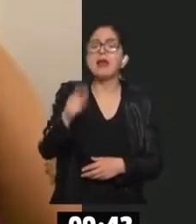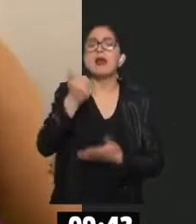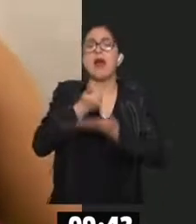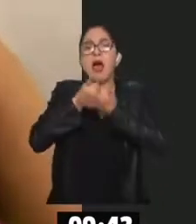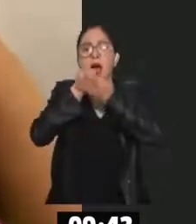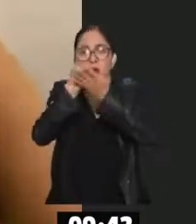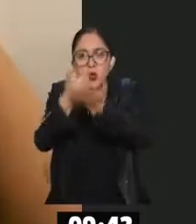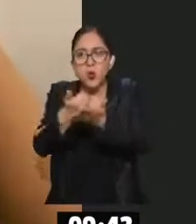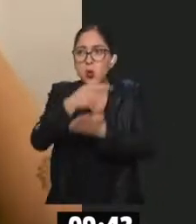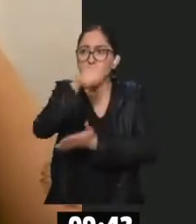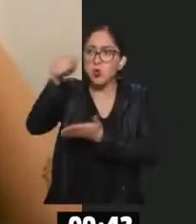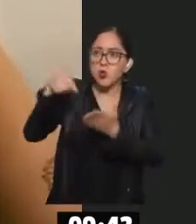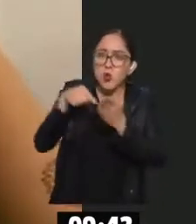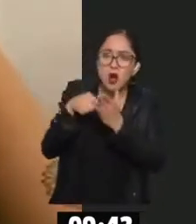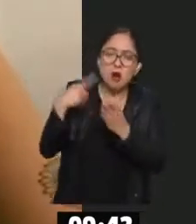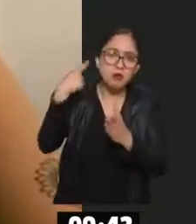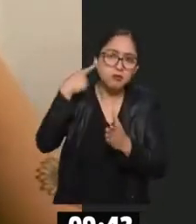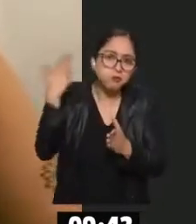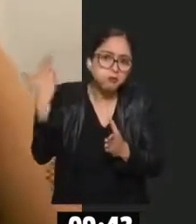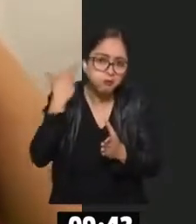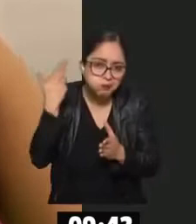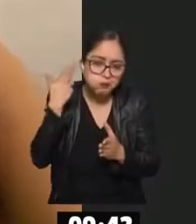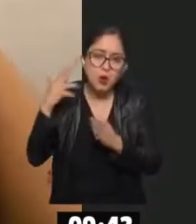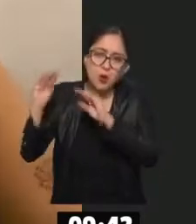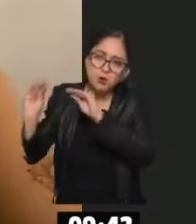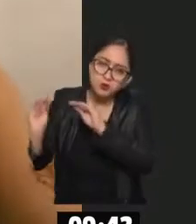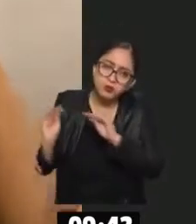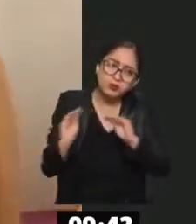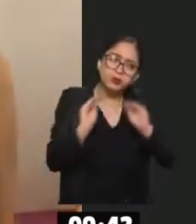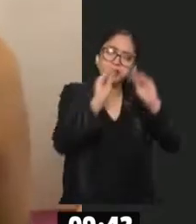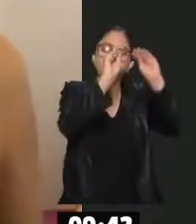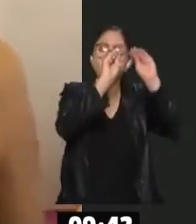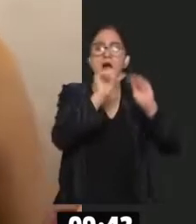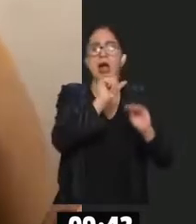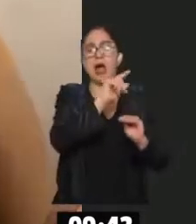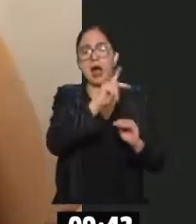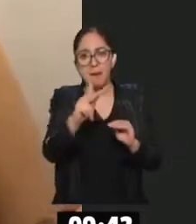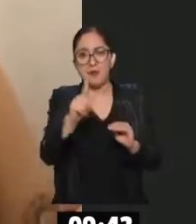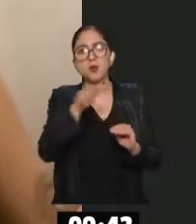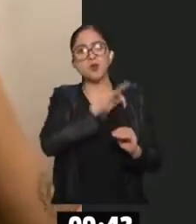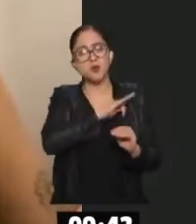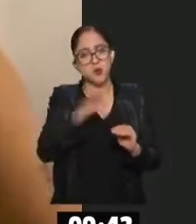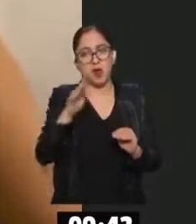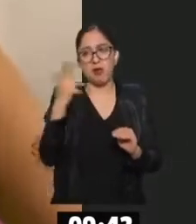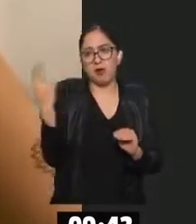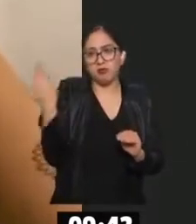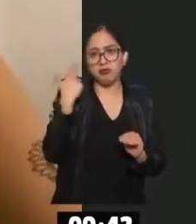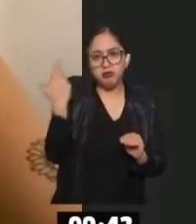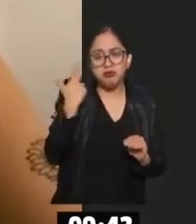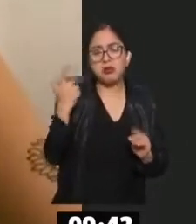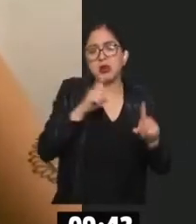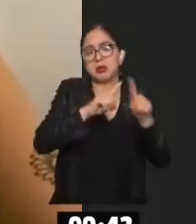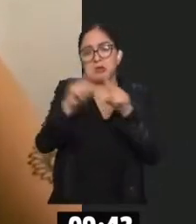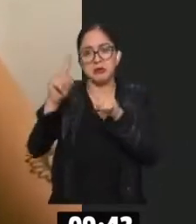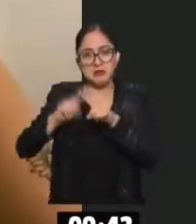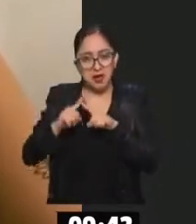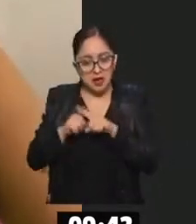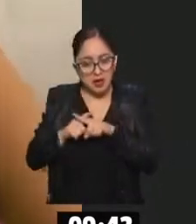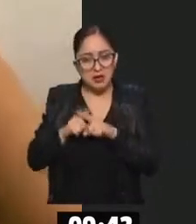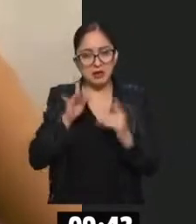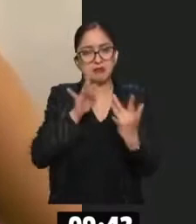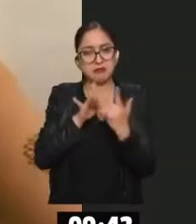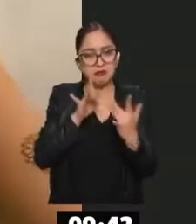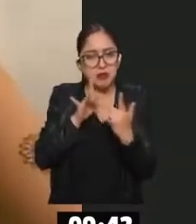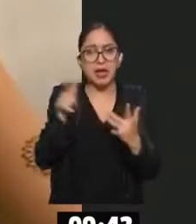grabación, se lo suben a las plataformas para que esté ya disponible en línea. Les